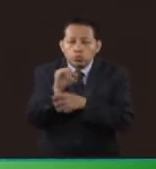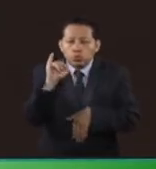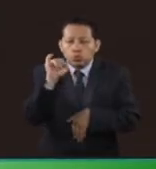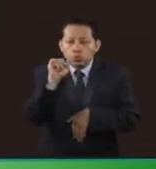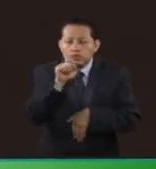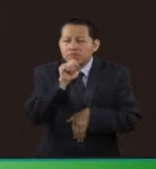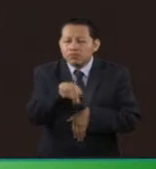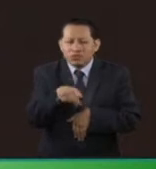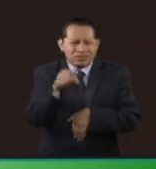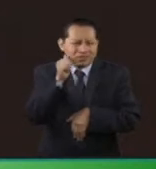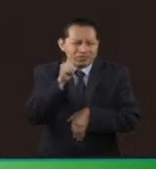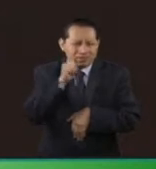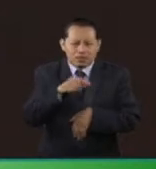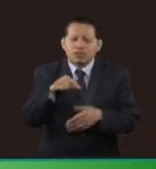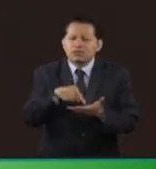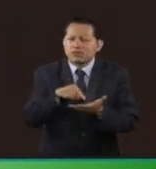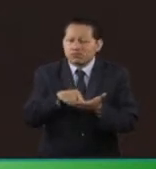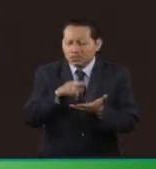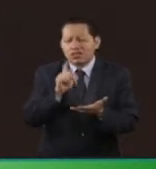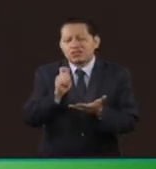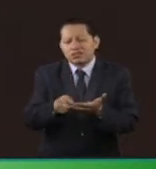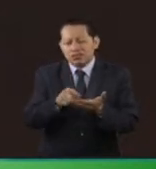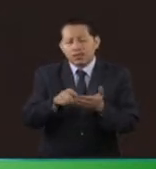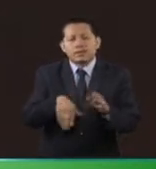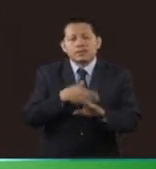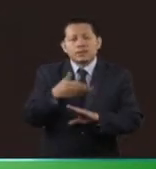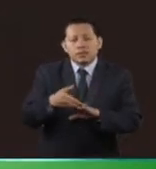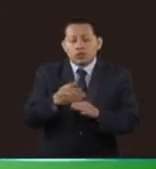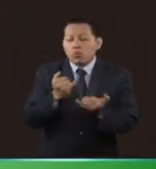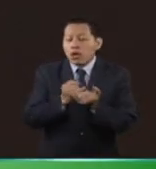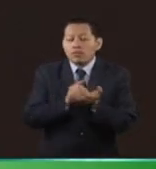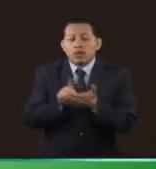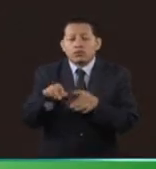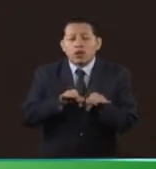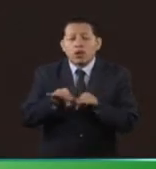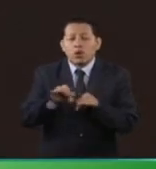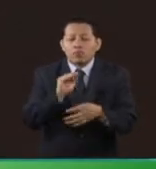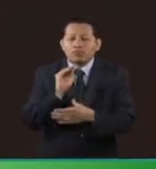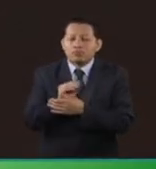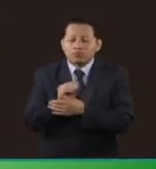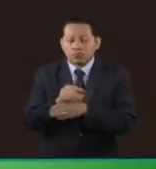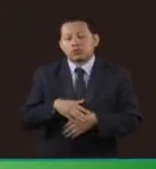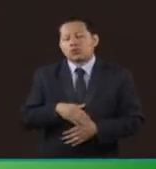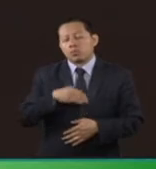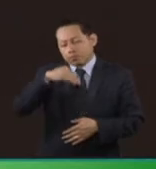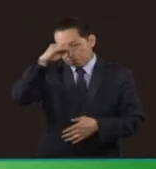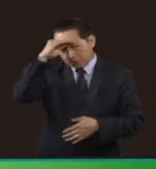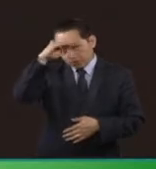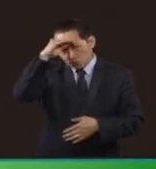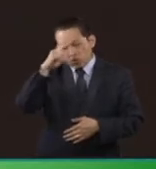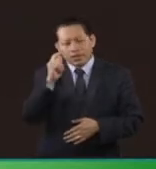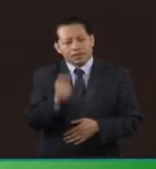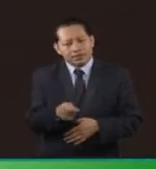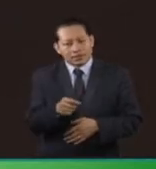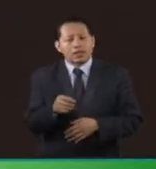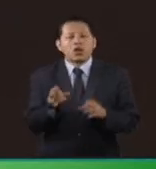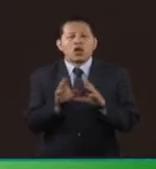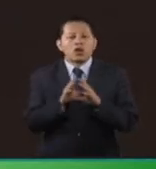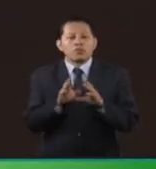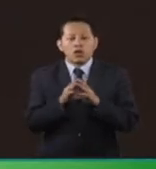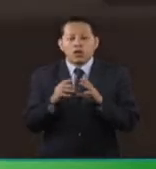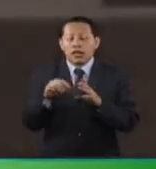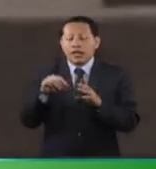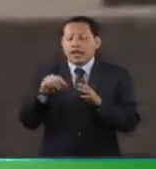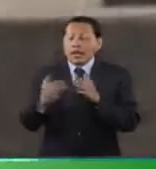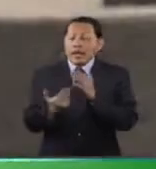los principios más elementales del derecho laboral. Me pregunto cómo será la conversación de esta